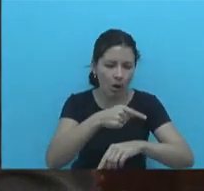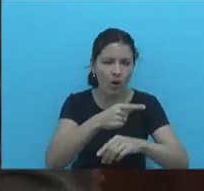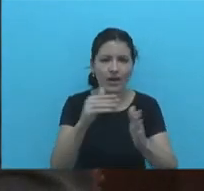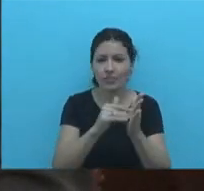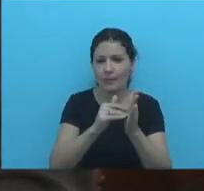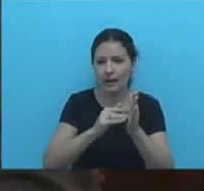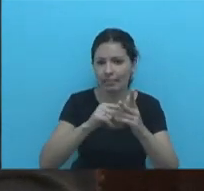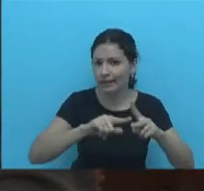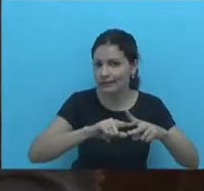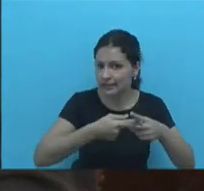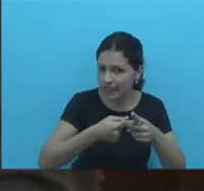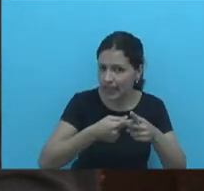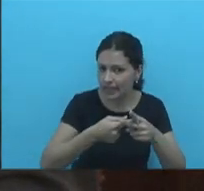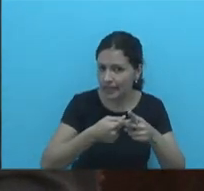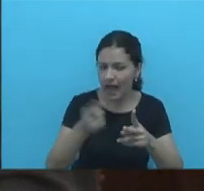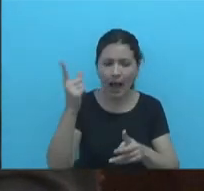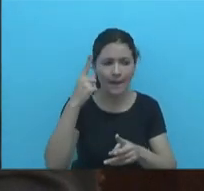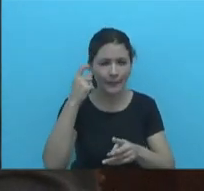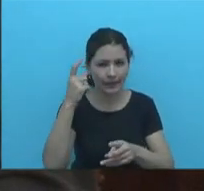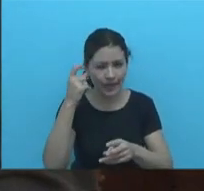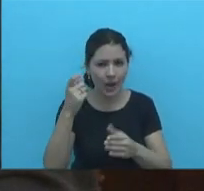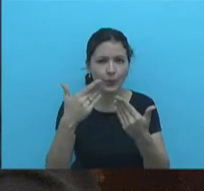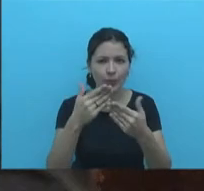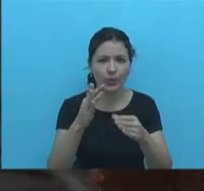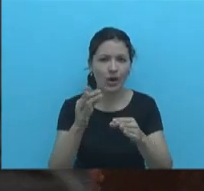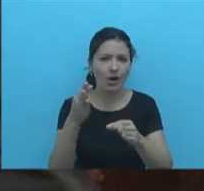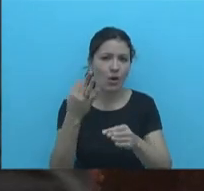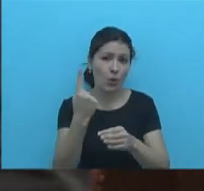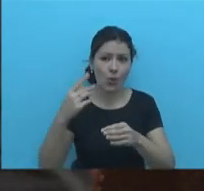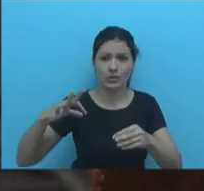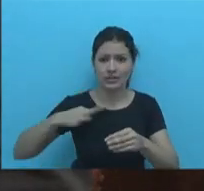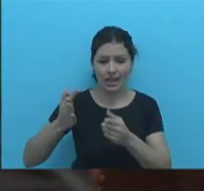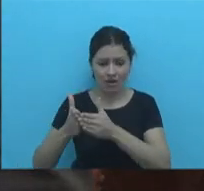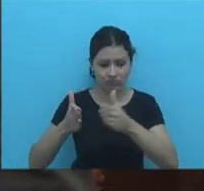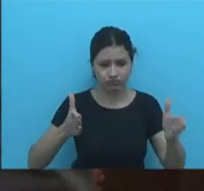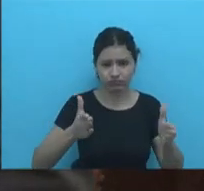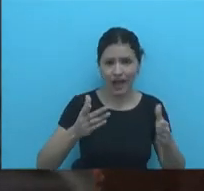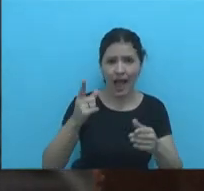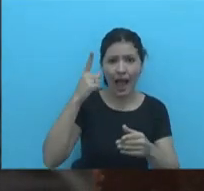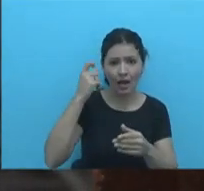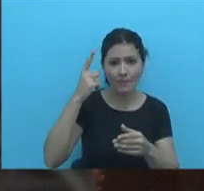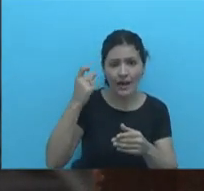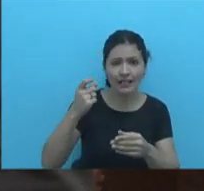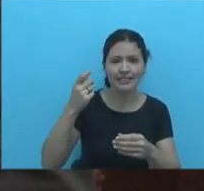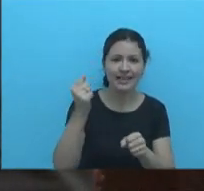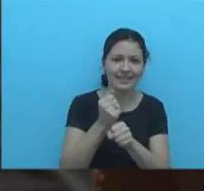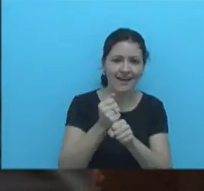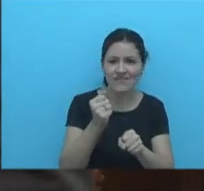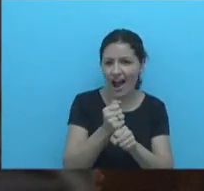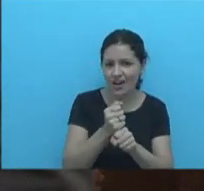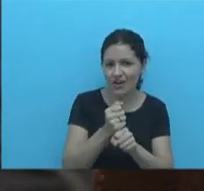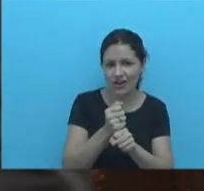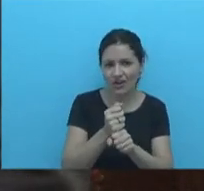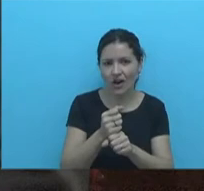vaya a atender, puede terminar el año y en solo un año aprender una habilidad o un oficio que después le